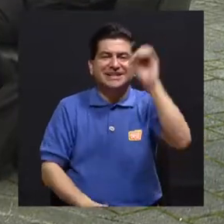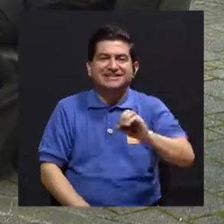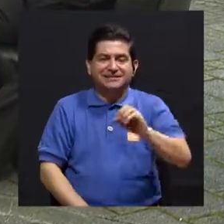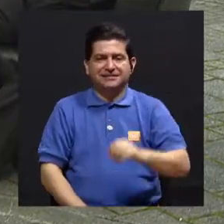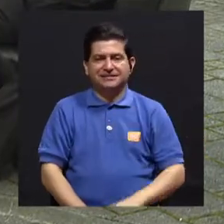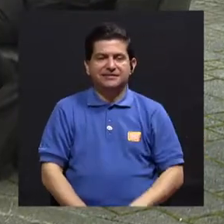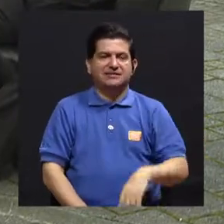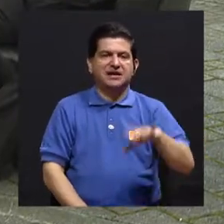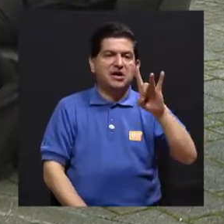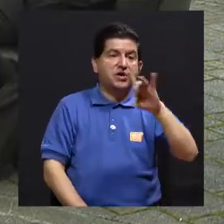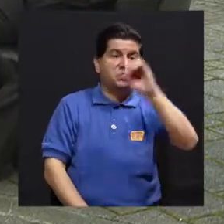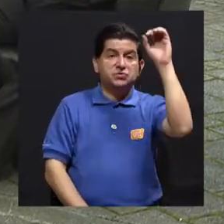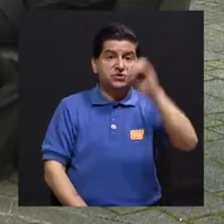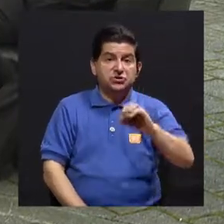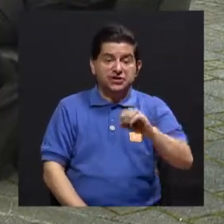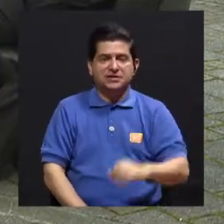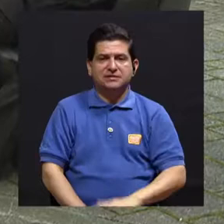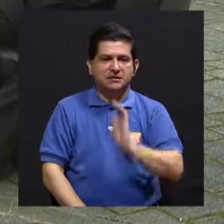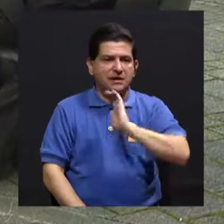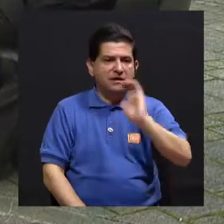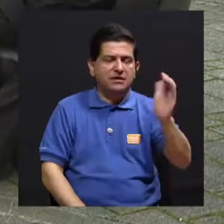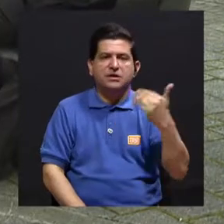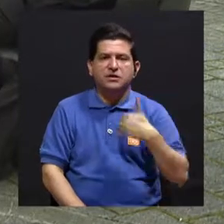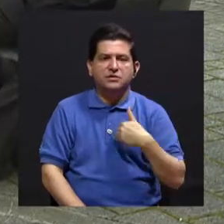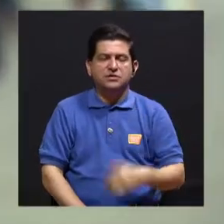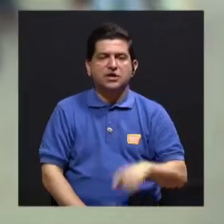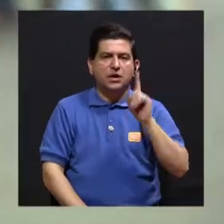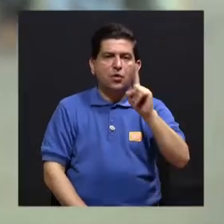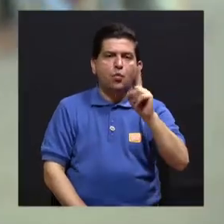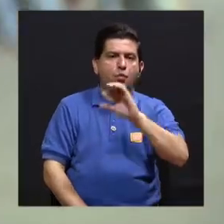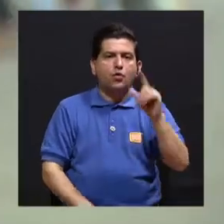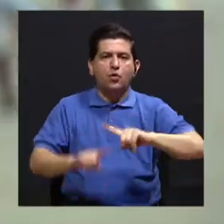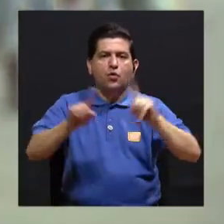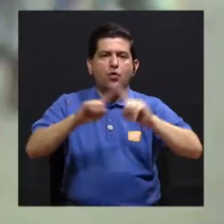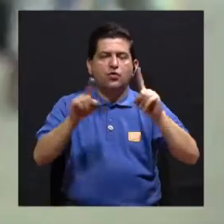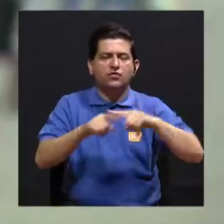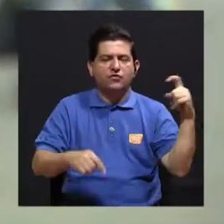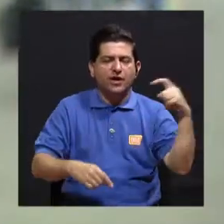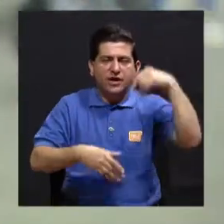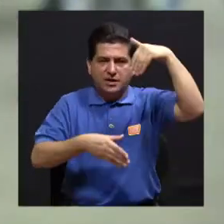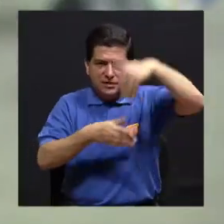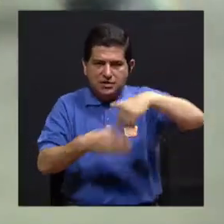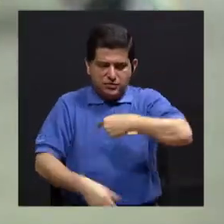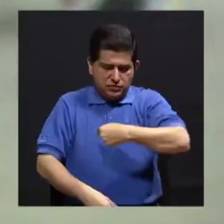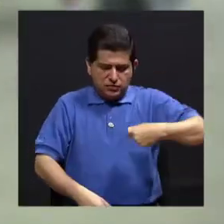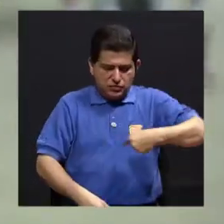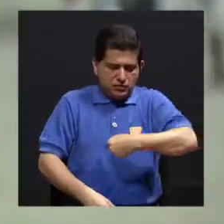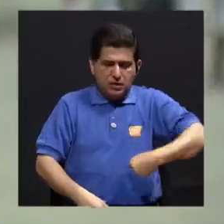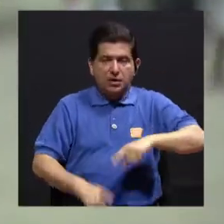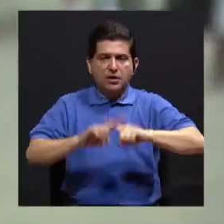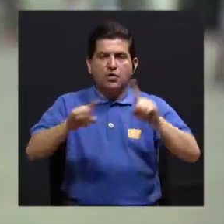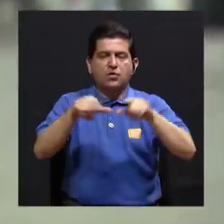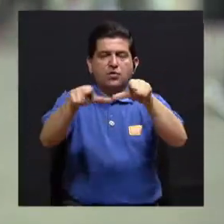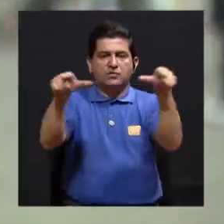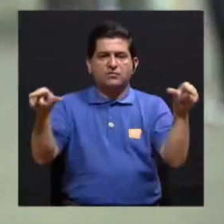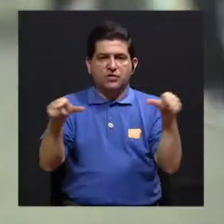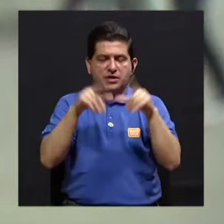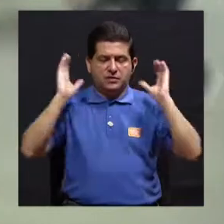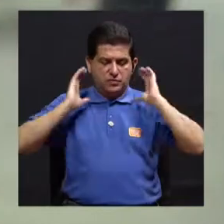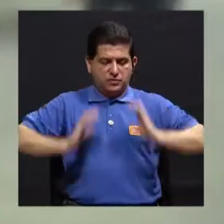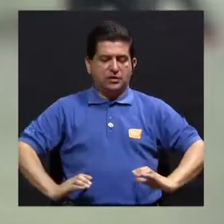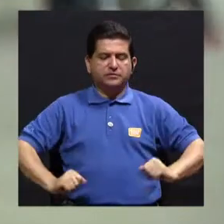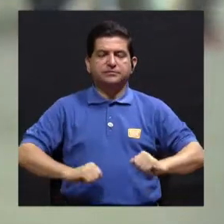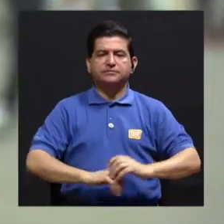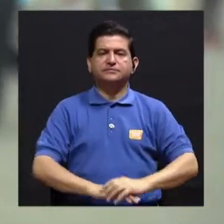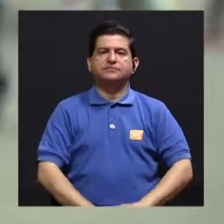70%, 70-80%, en los cuales los niños tienen uno o varios parásitos en su intestino o en diferentes zonas